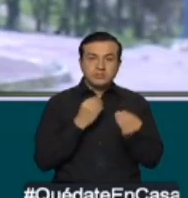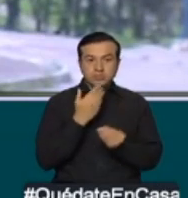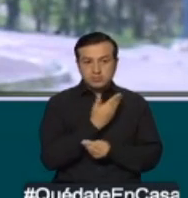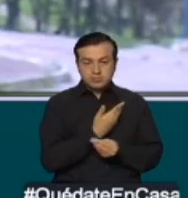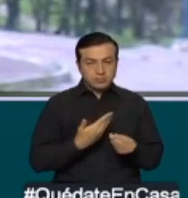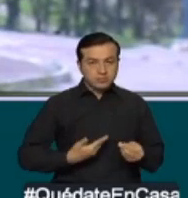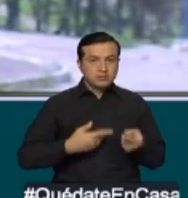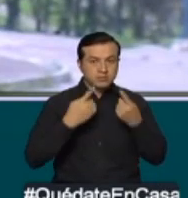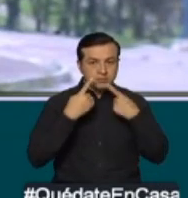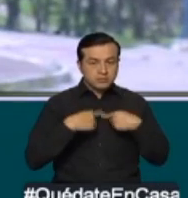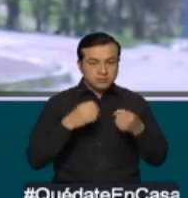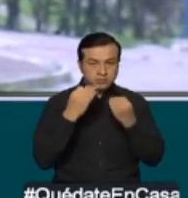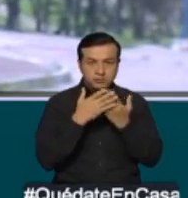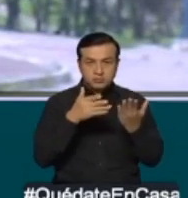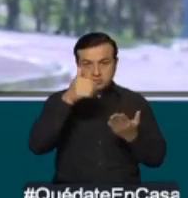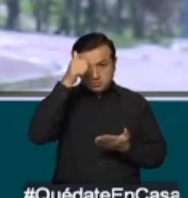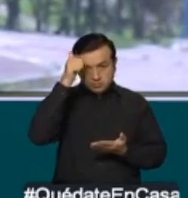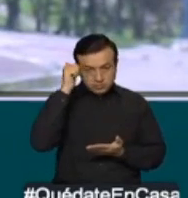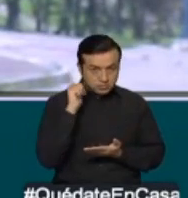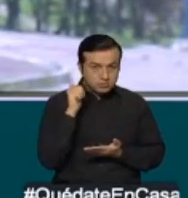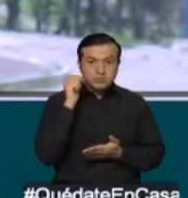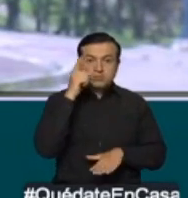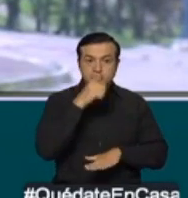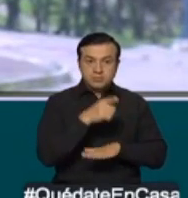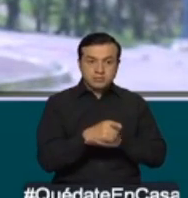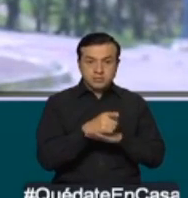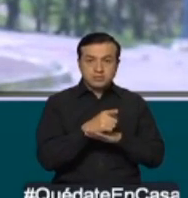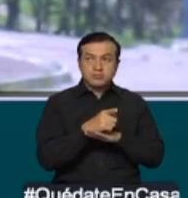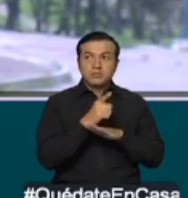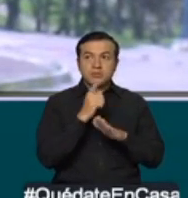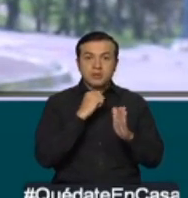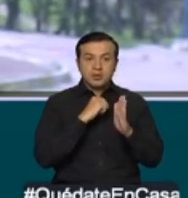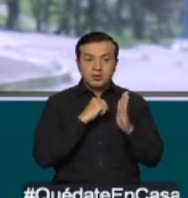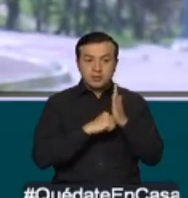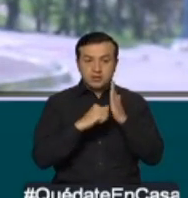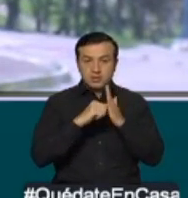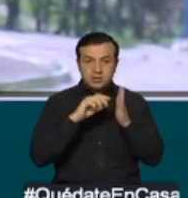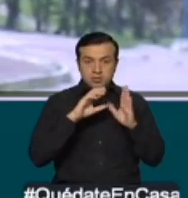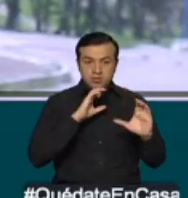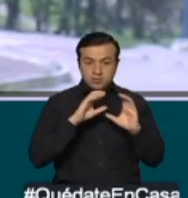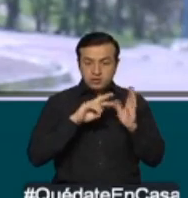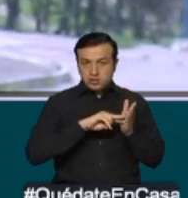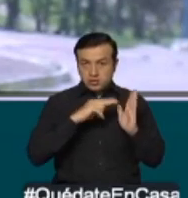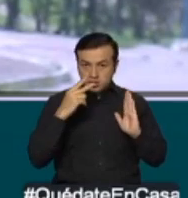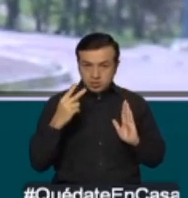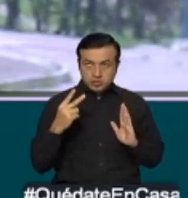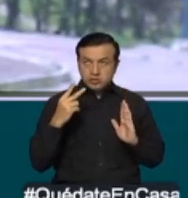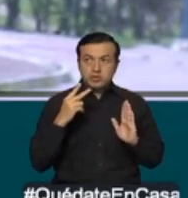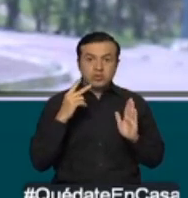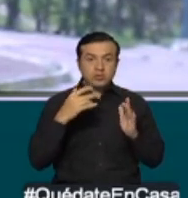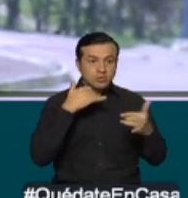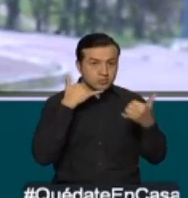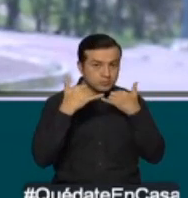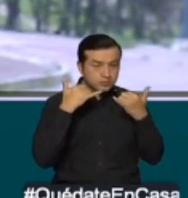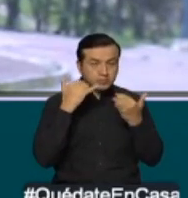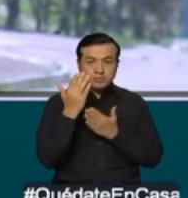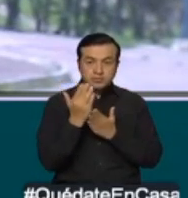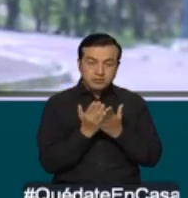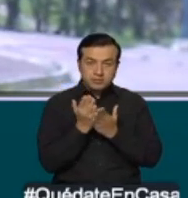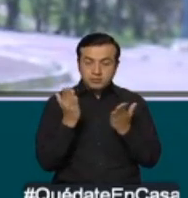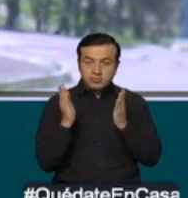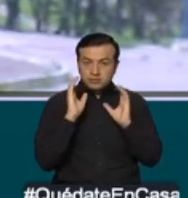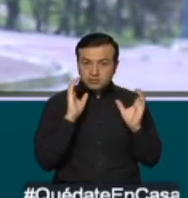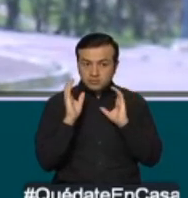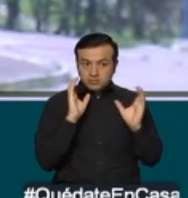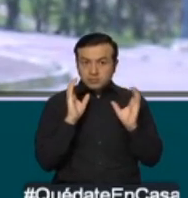como categórico el día de ayer dispuso al mid el que todas las operadoras telefónicas y todos los servidores de